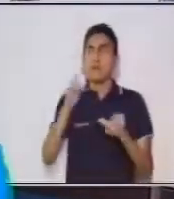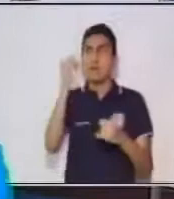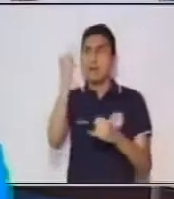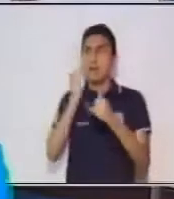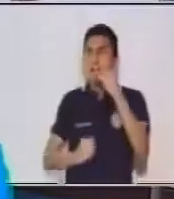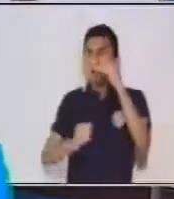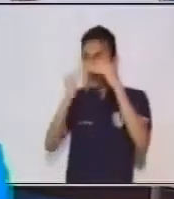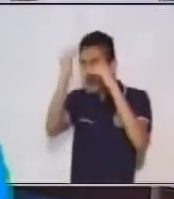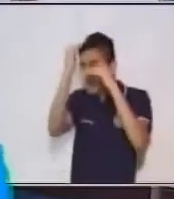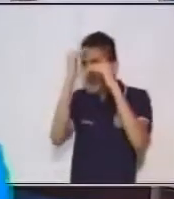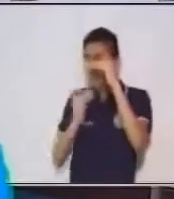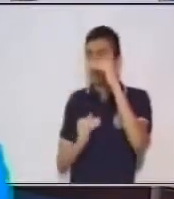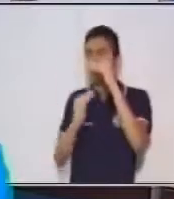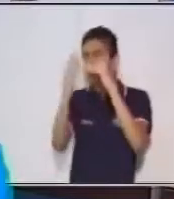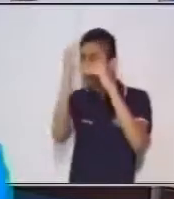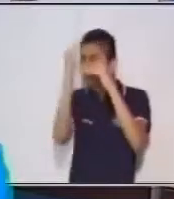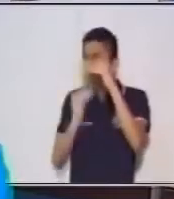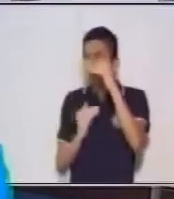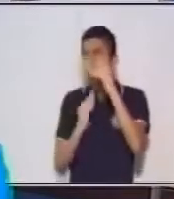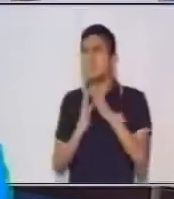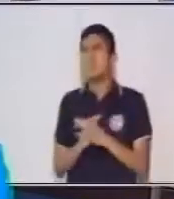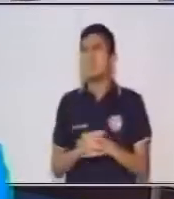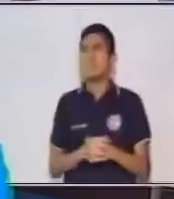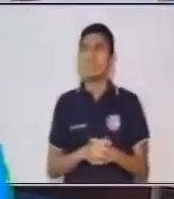último ejemplo.